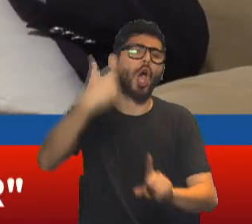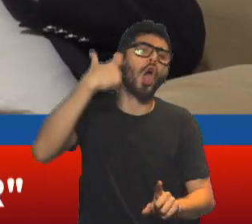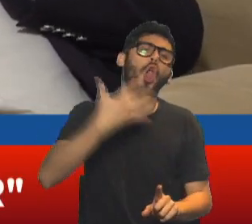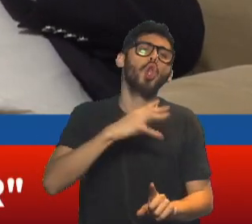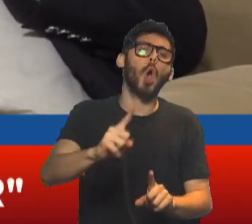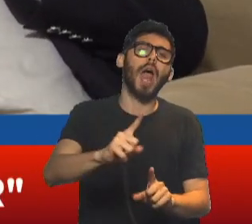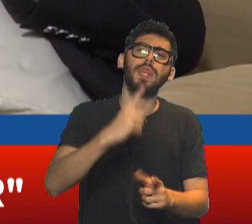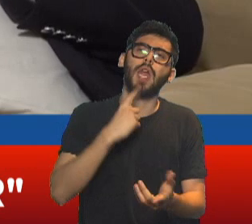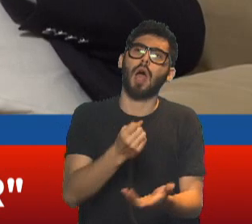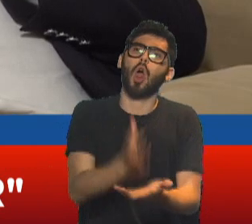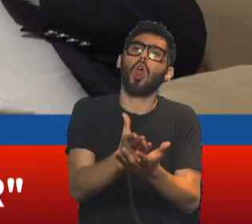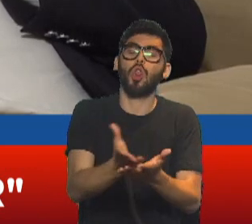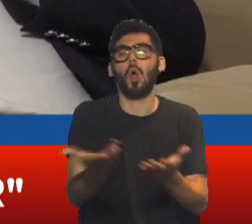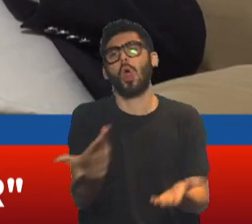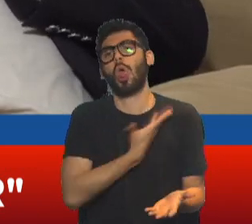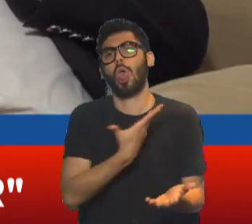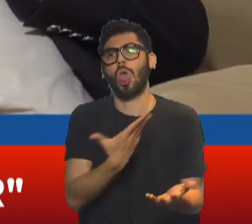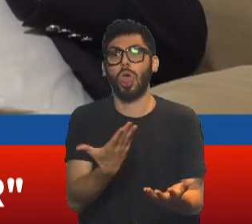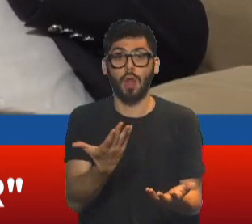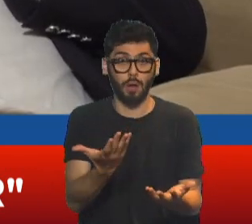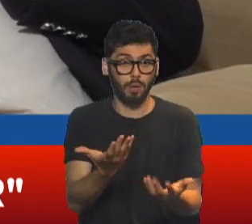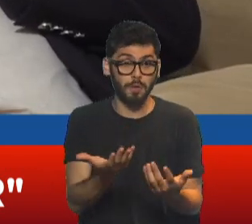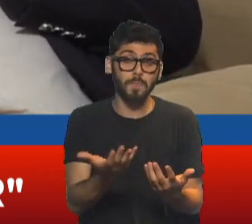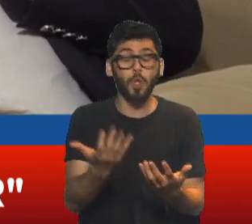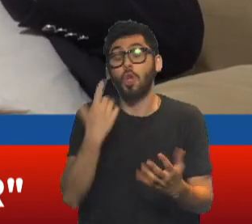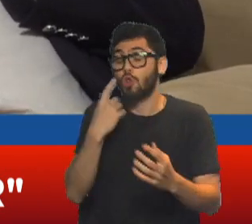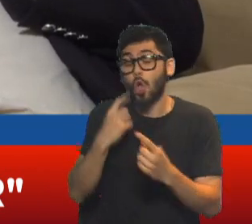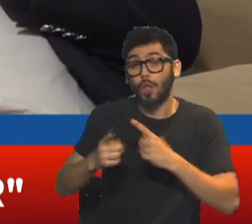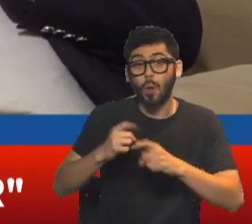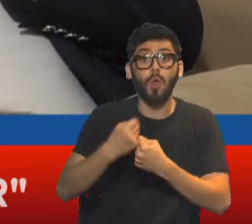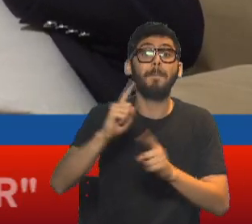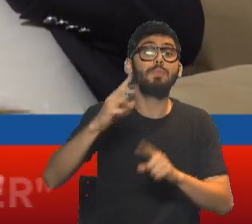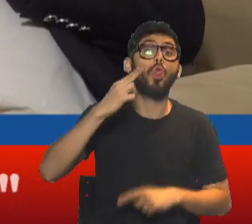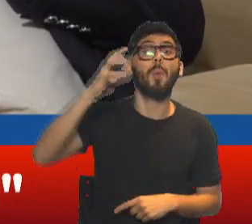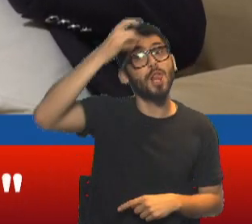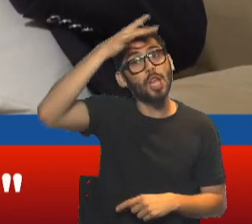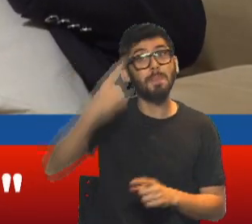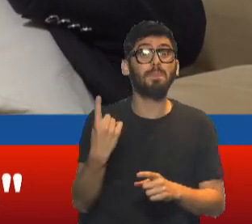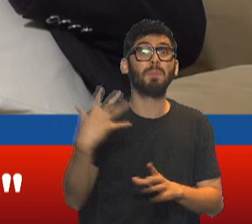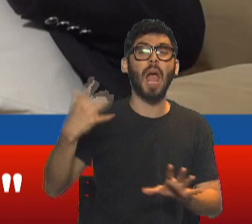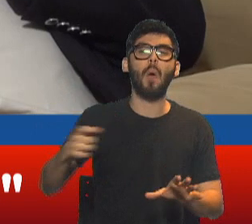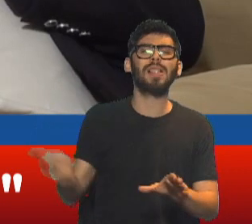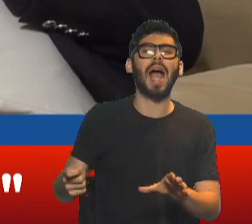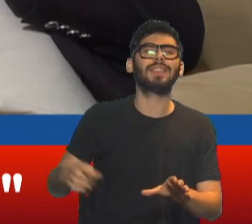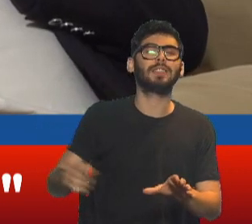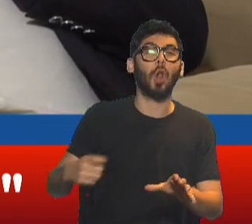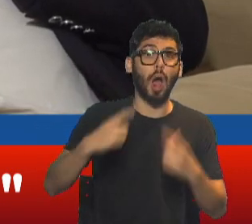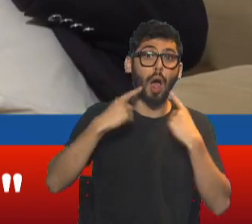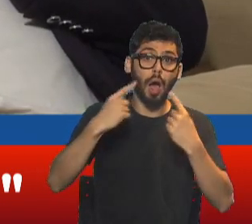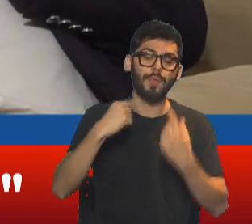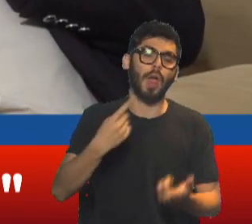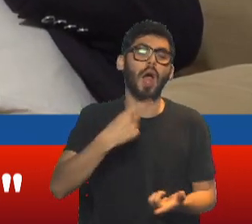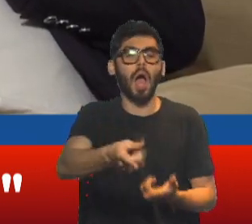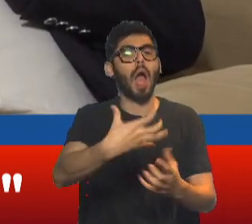gorila, es tilinga, y yo difiero con ese análisis. Pasó cuando hubo el primer cacerolazo en el 2012. Dijimos, son todos